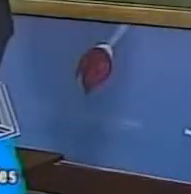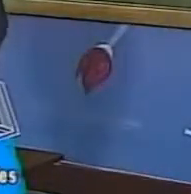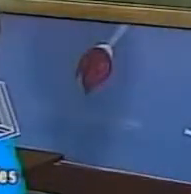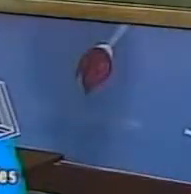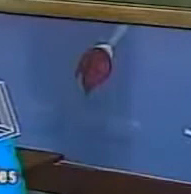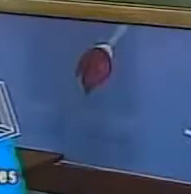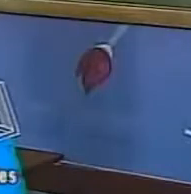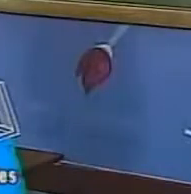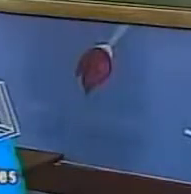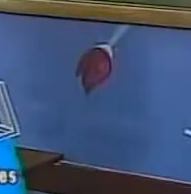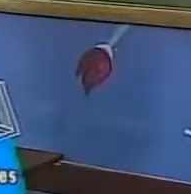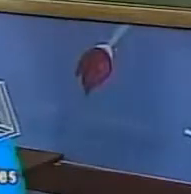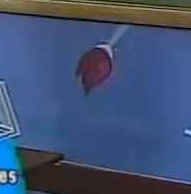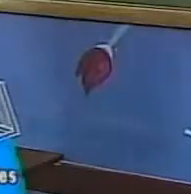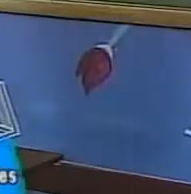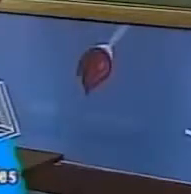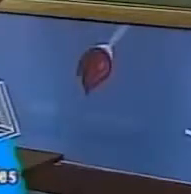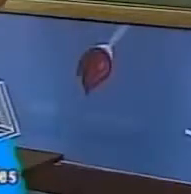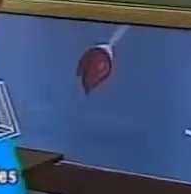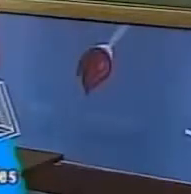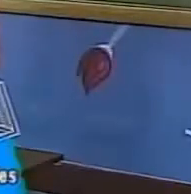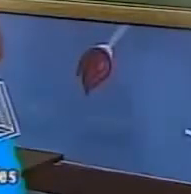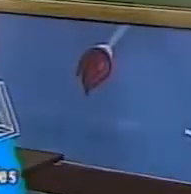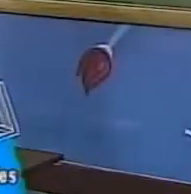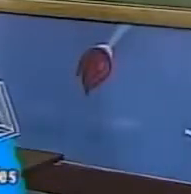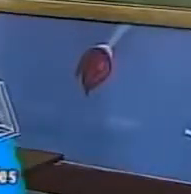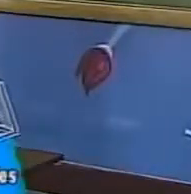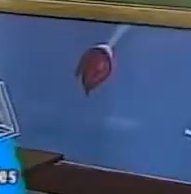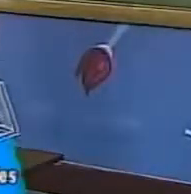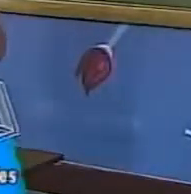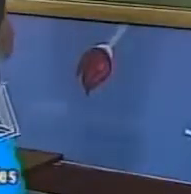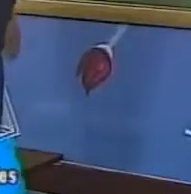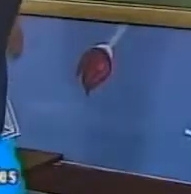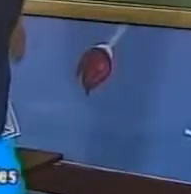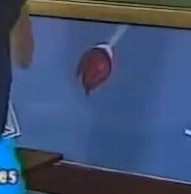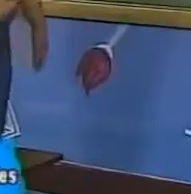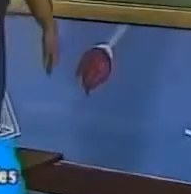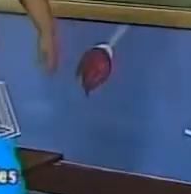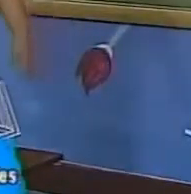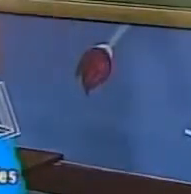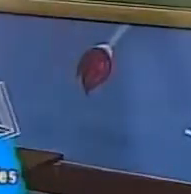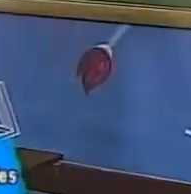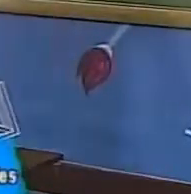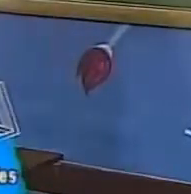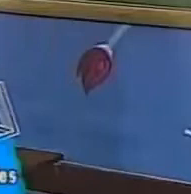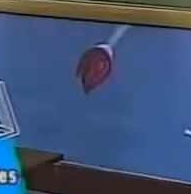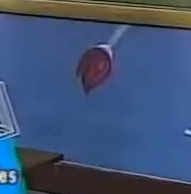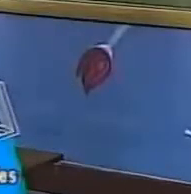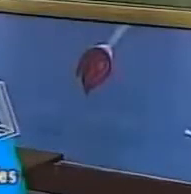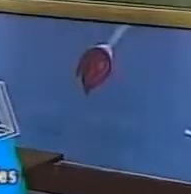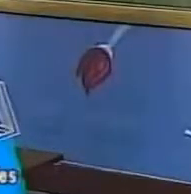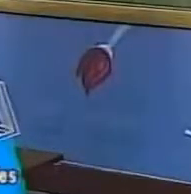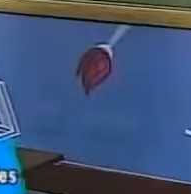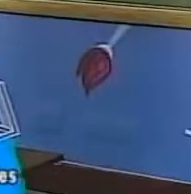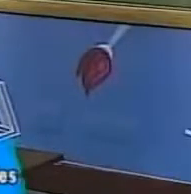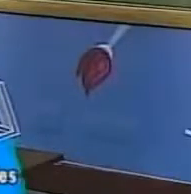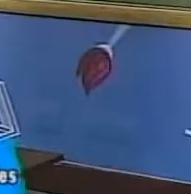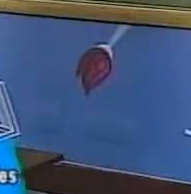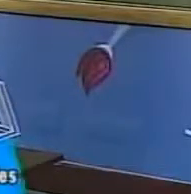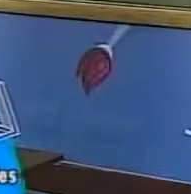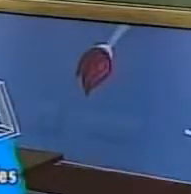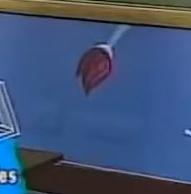ritmo, todo tiene una secuencia, todo tiene un patrón. Si tú le das